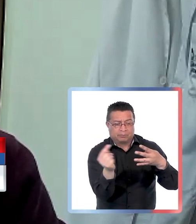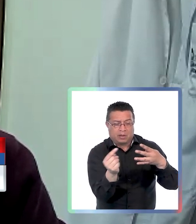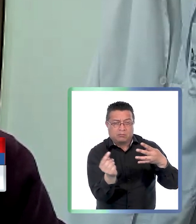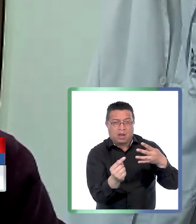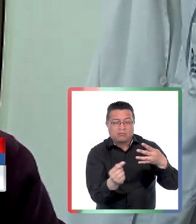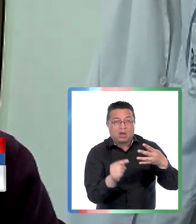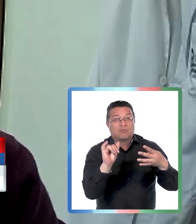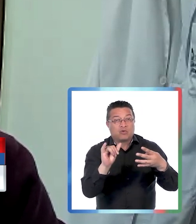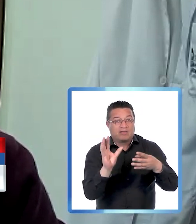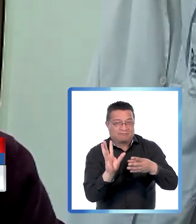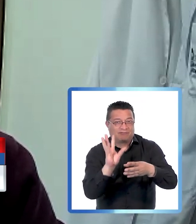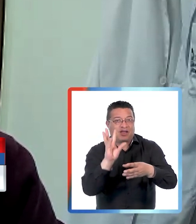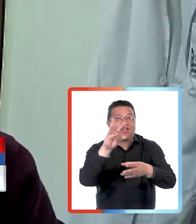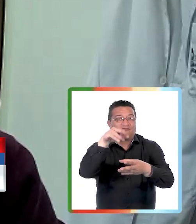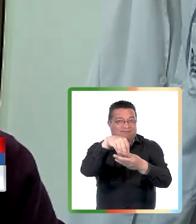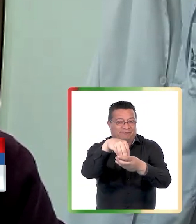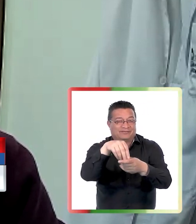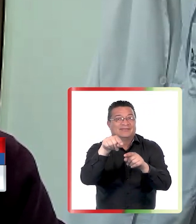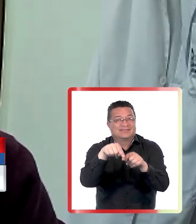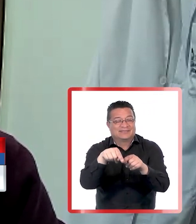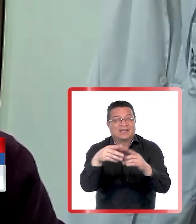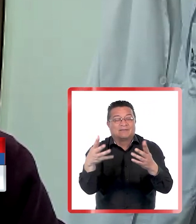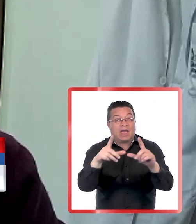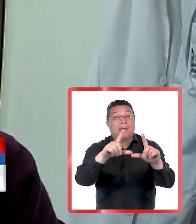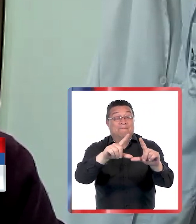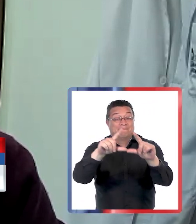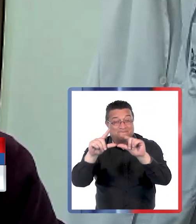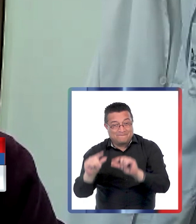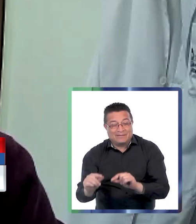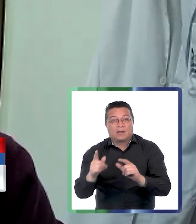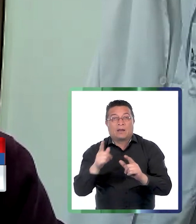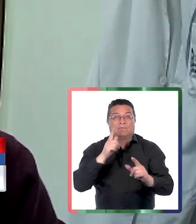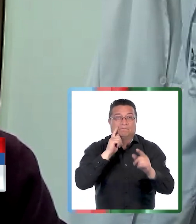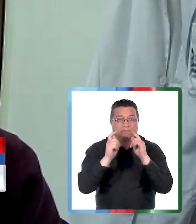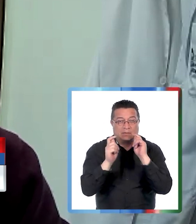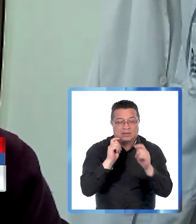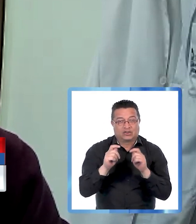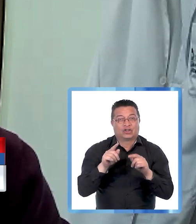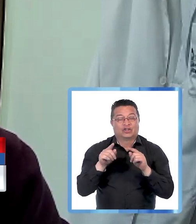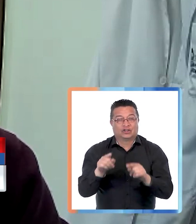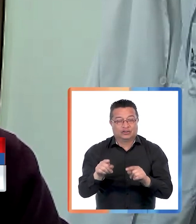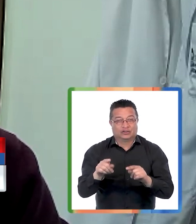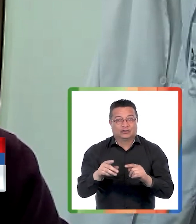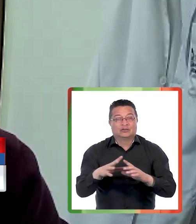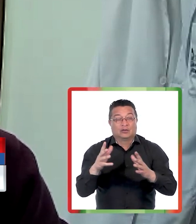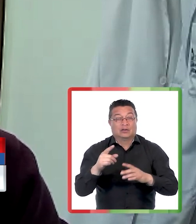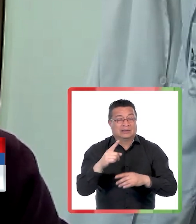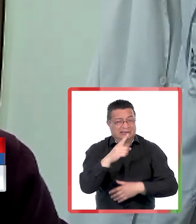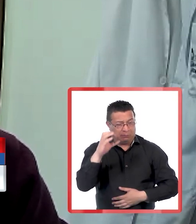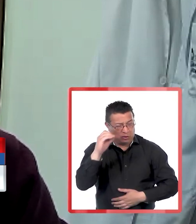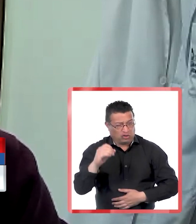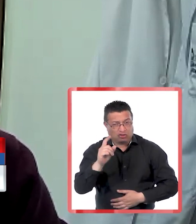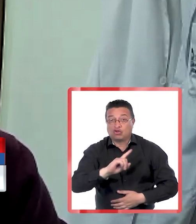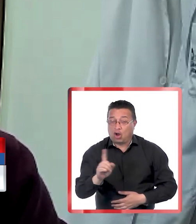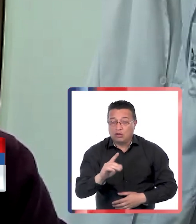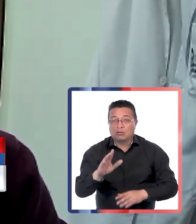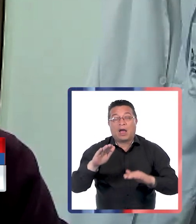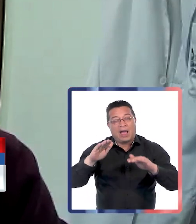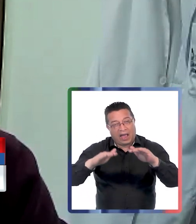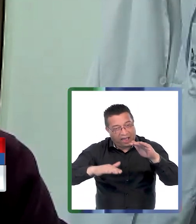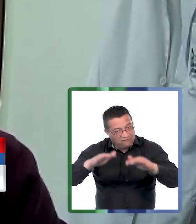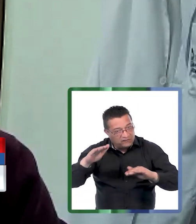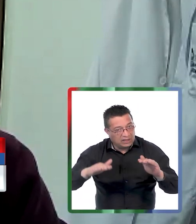pueden corregir para disminuir el riesgo, que no es una cosa absoluta, sino que es